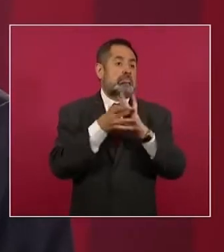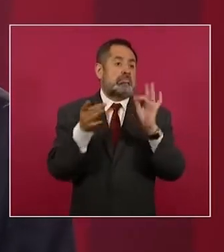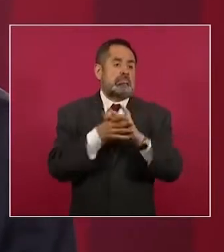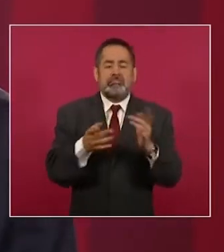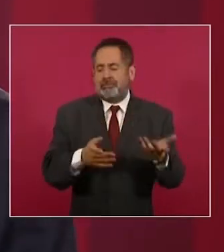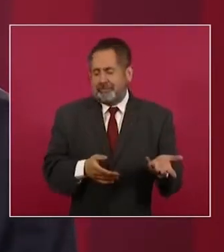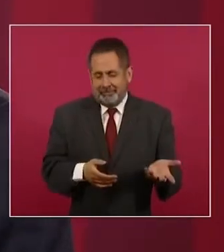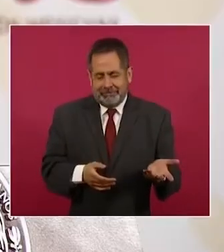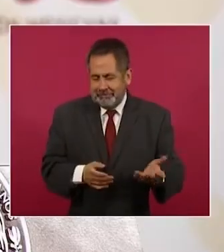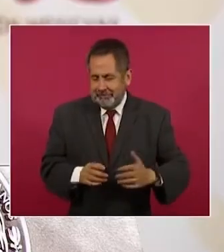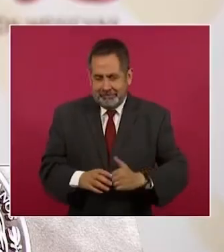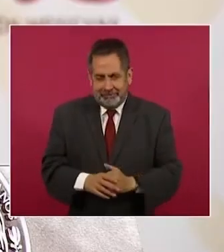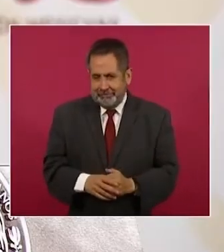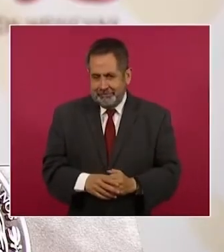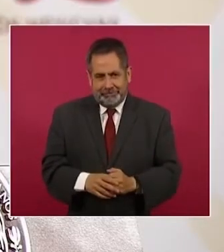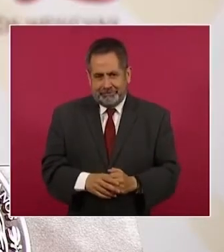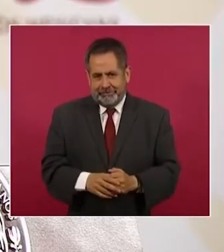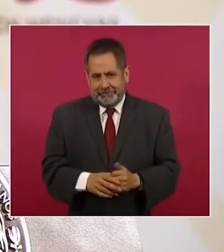nada más